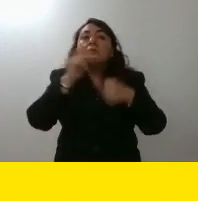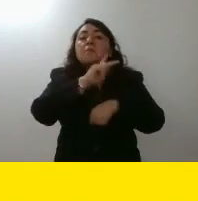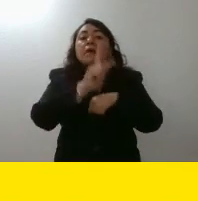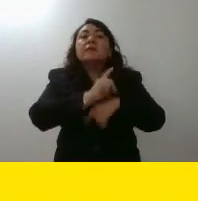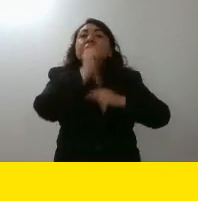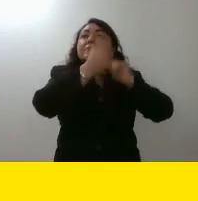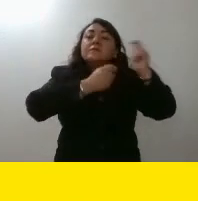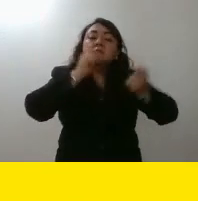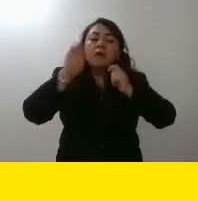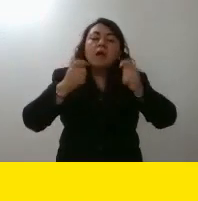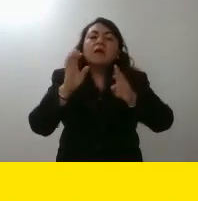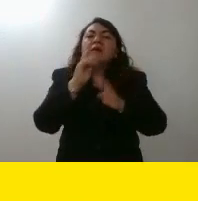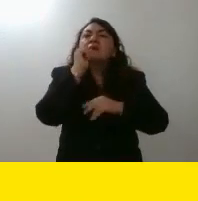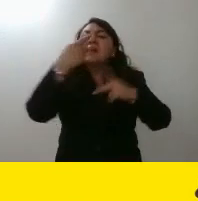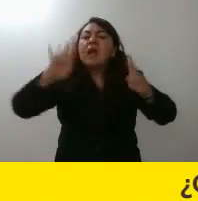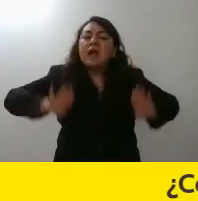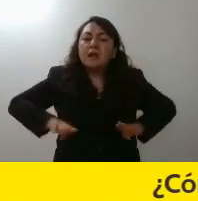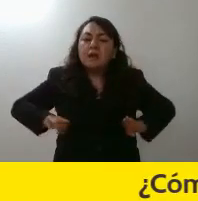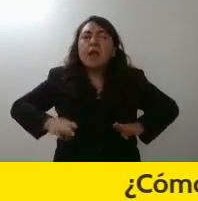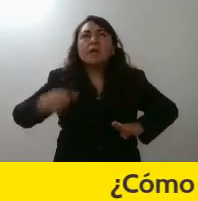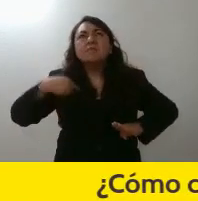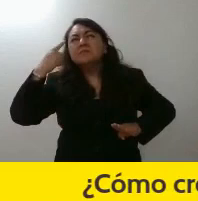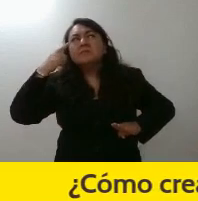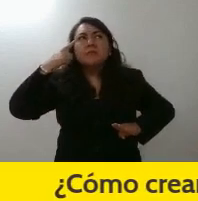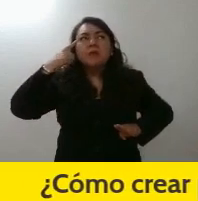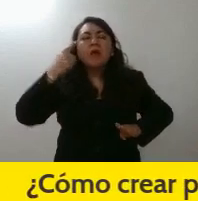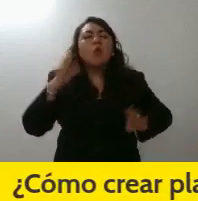países. Entonces, la única manera de